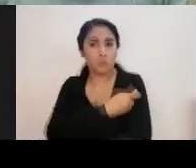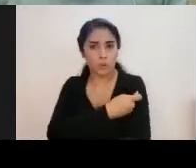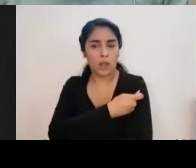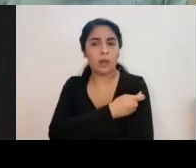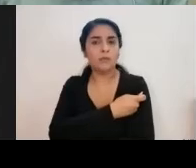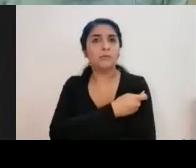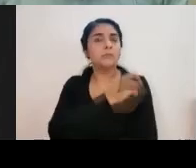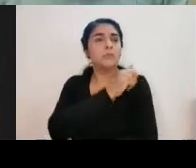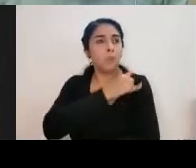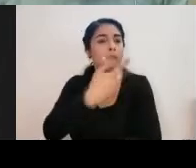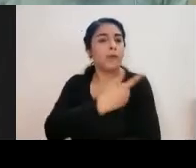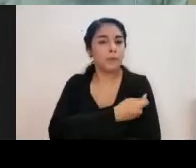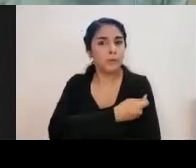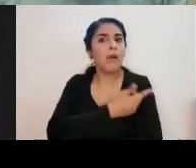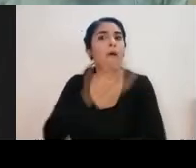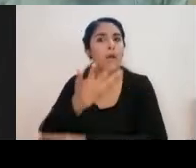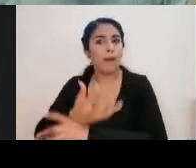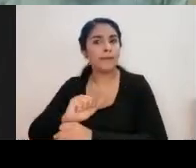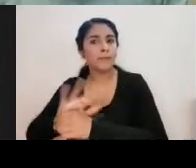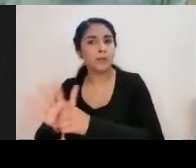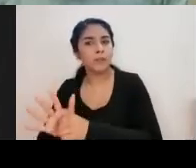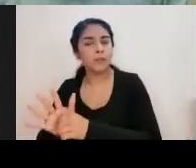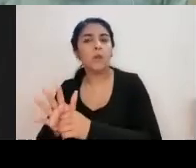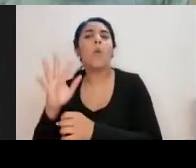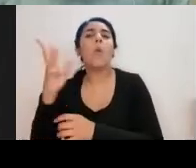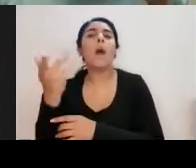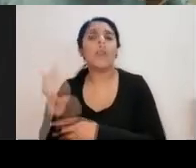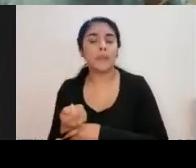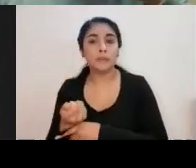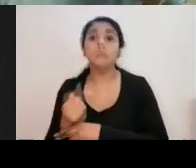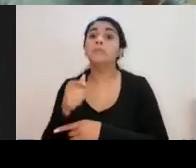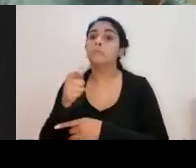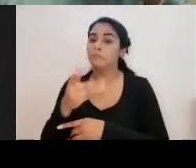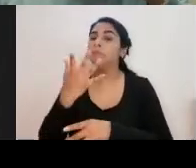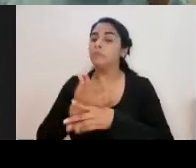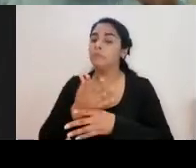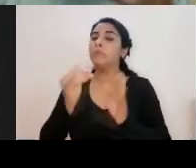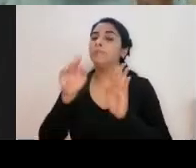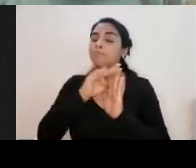estar vacunados, etcétera. Y ahí tomar decisiones basadas en evidencia local.